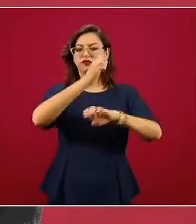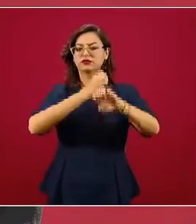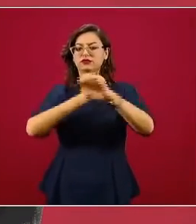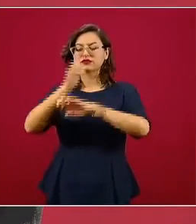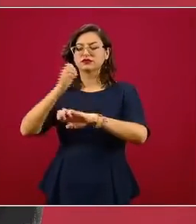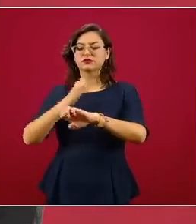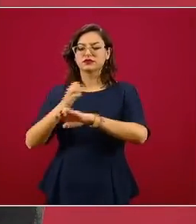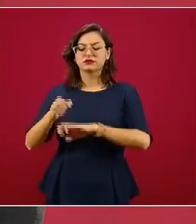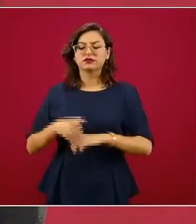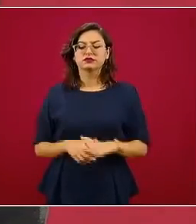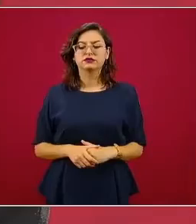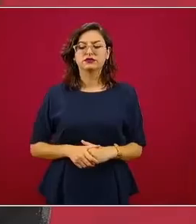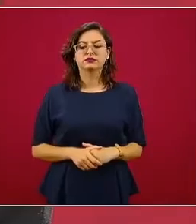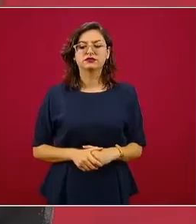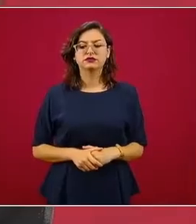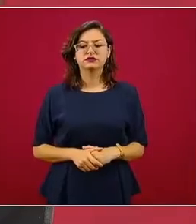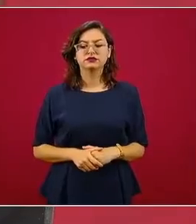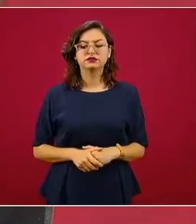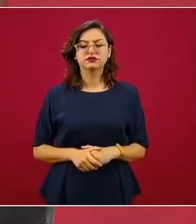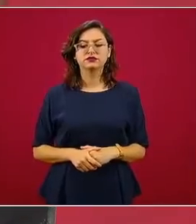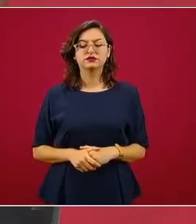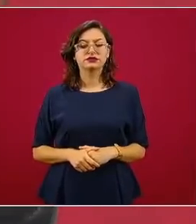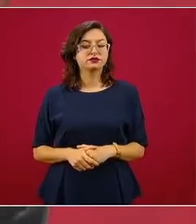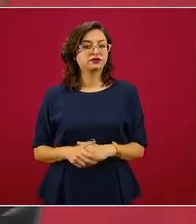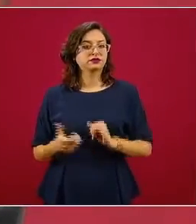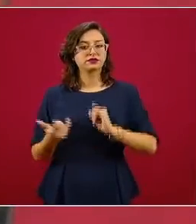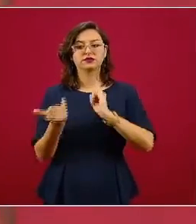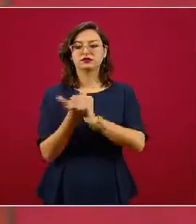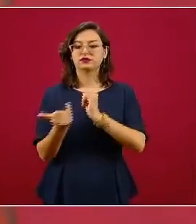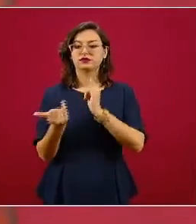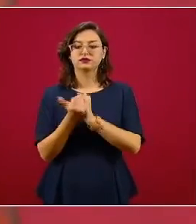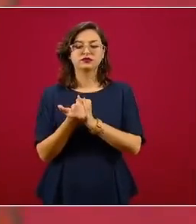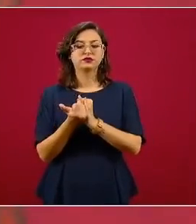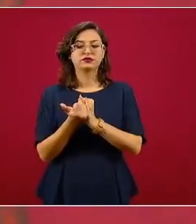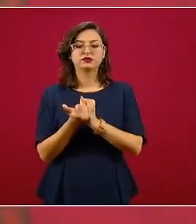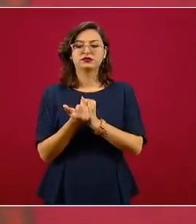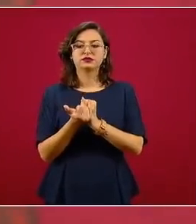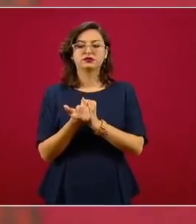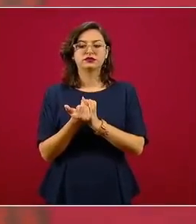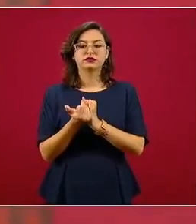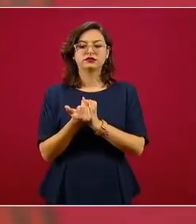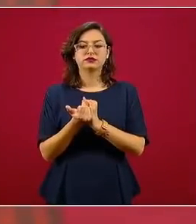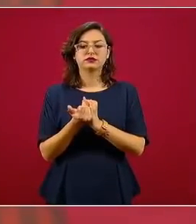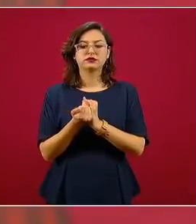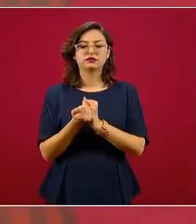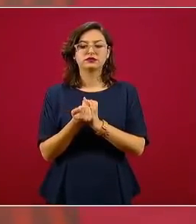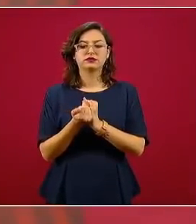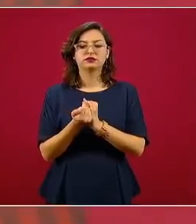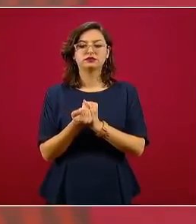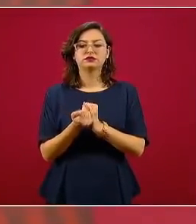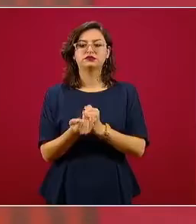y a informarle a la gente de